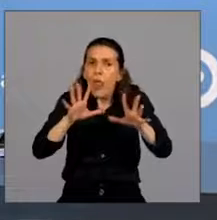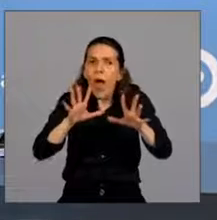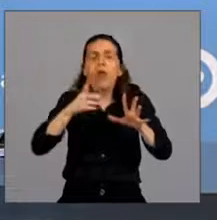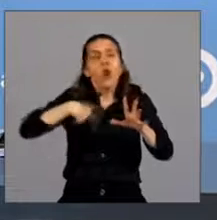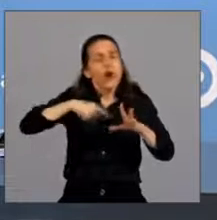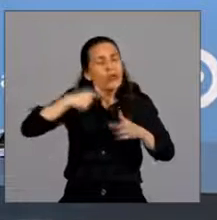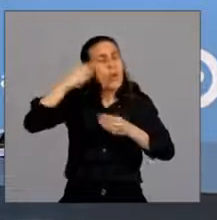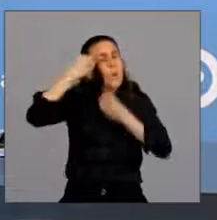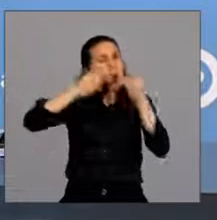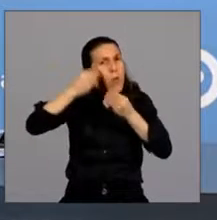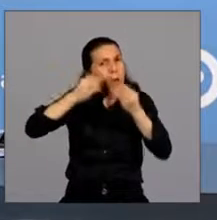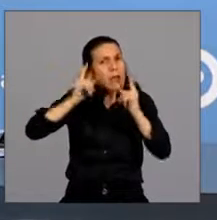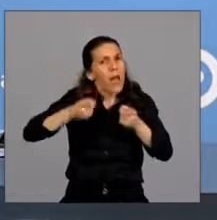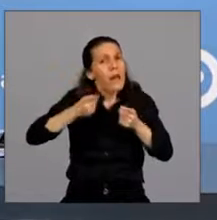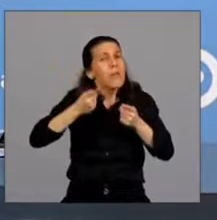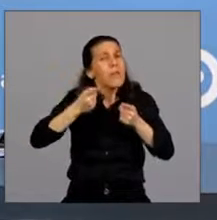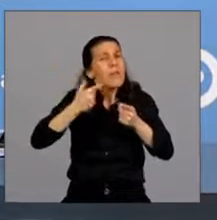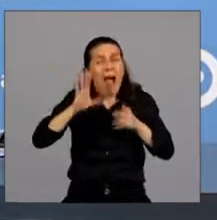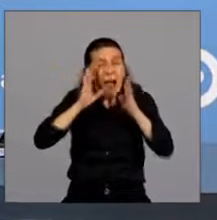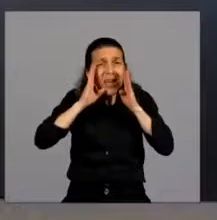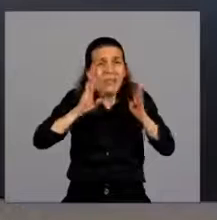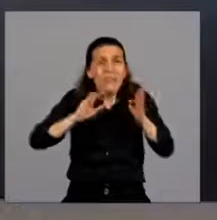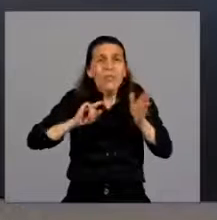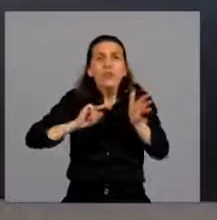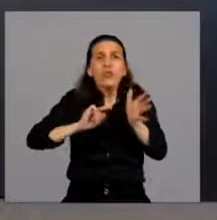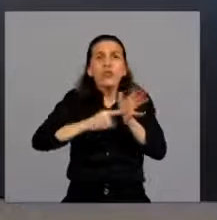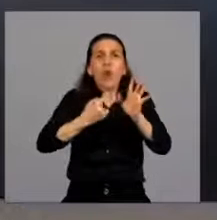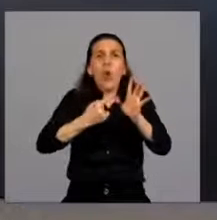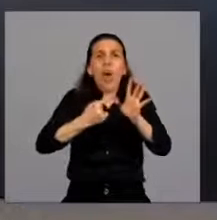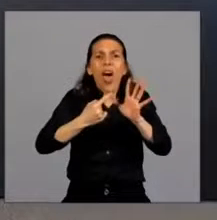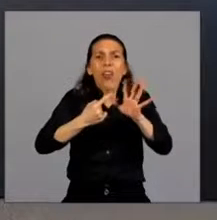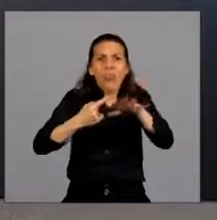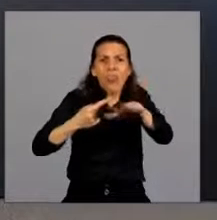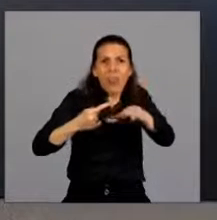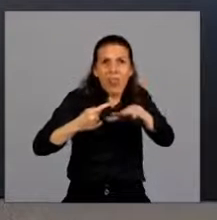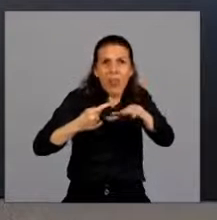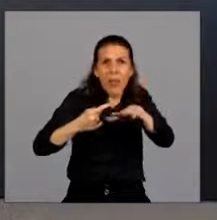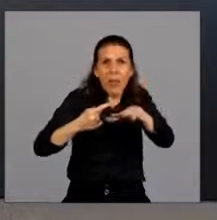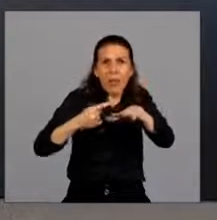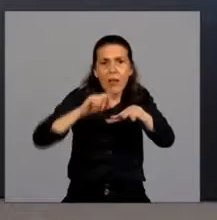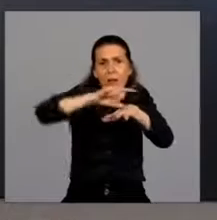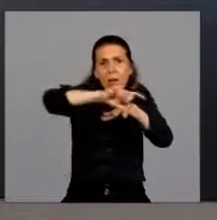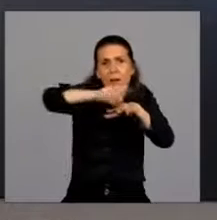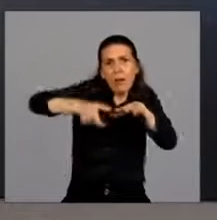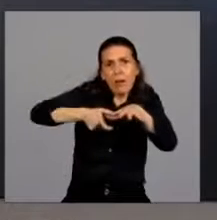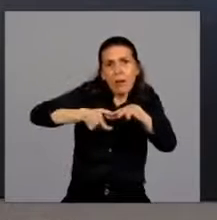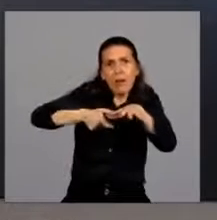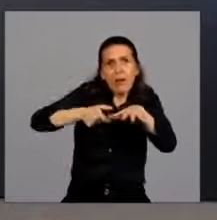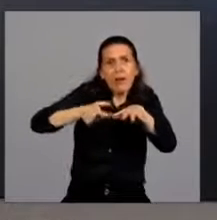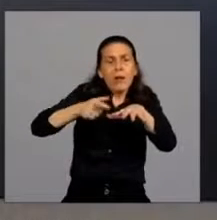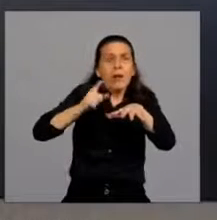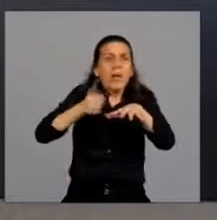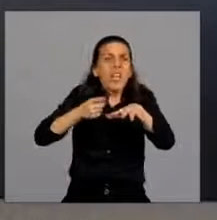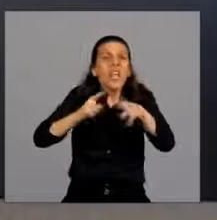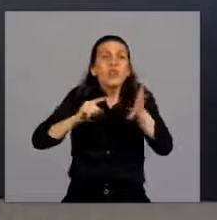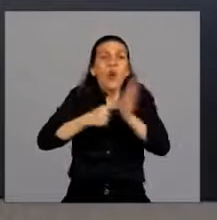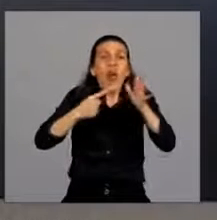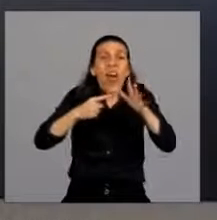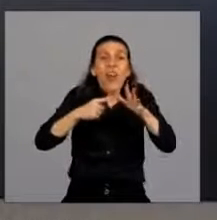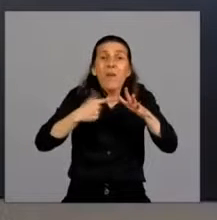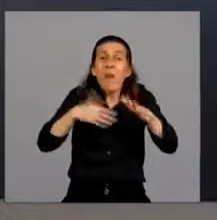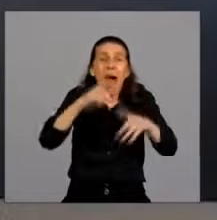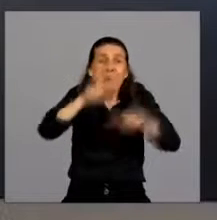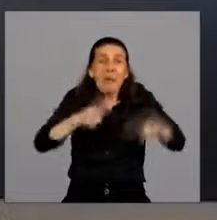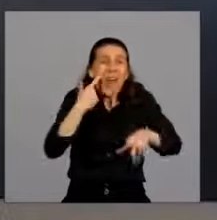preocupación, especialmente en el área metropolitana. El área metropolitana, y especialmente la ciudad de Buenos Aires, es la zona por lejos más densa de todo el